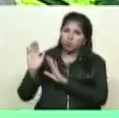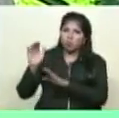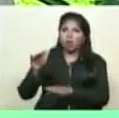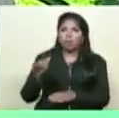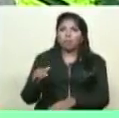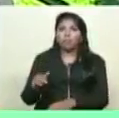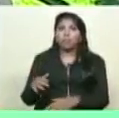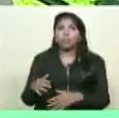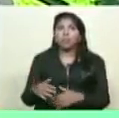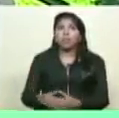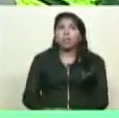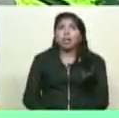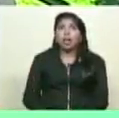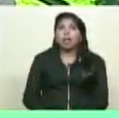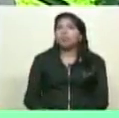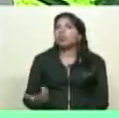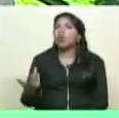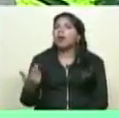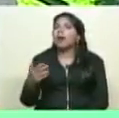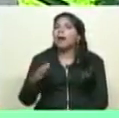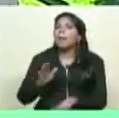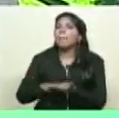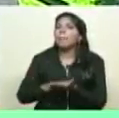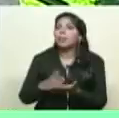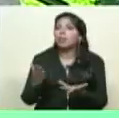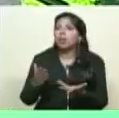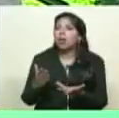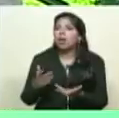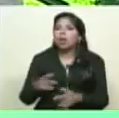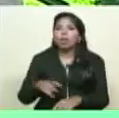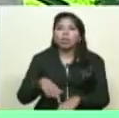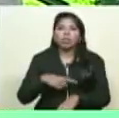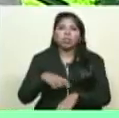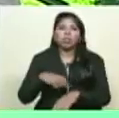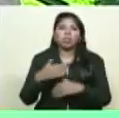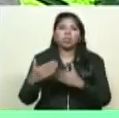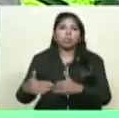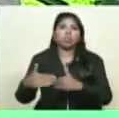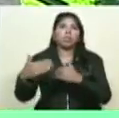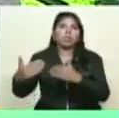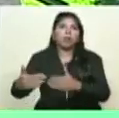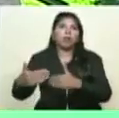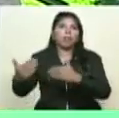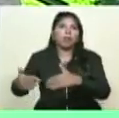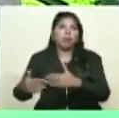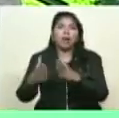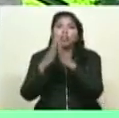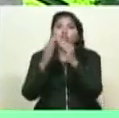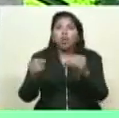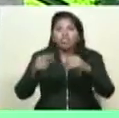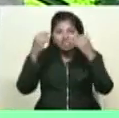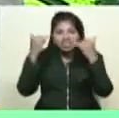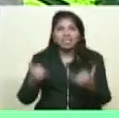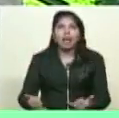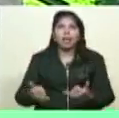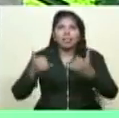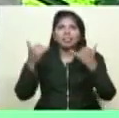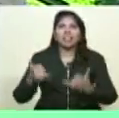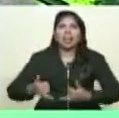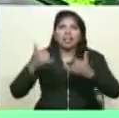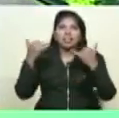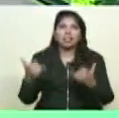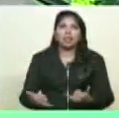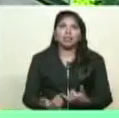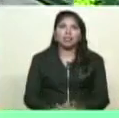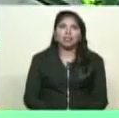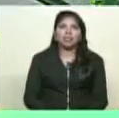que pido es que no haya demora. Que no se demore nada. todo debe ser para allá.